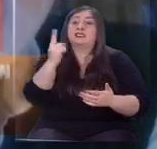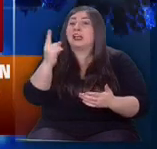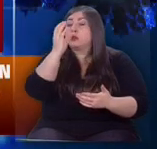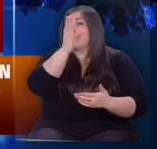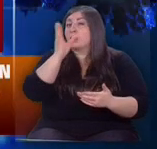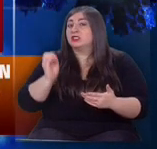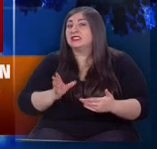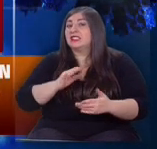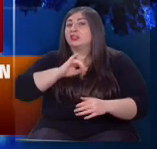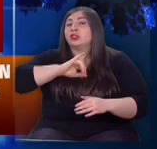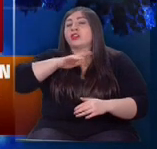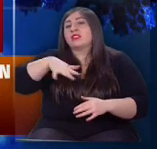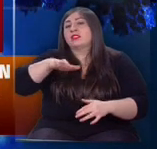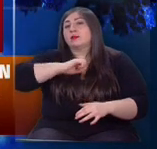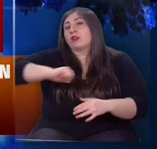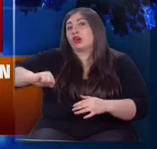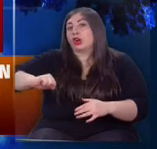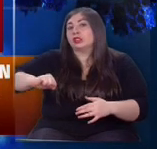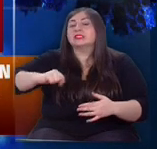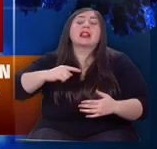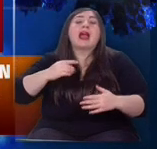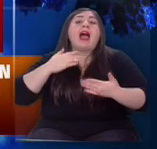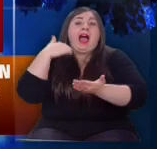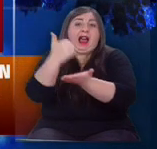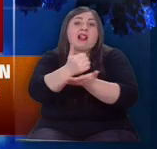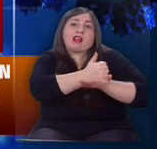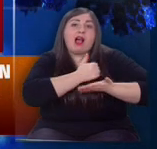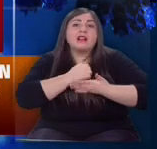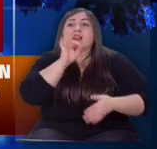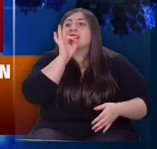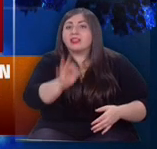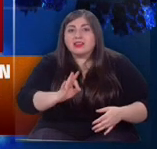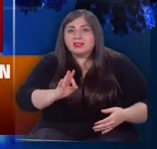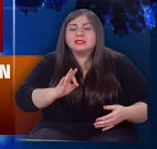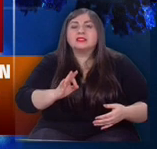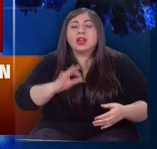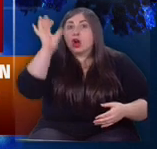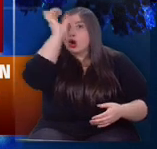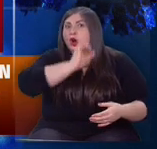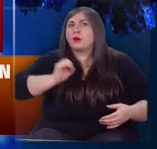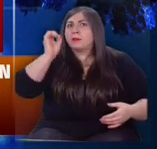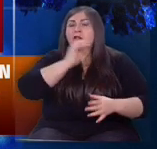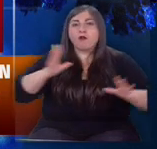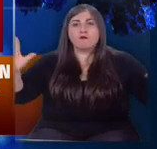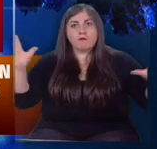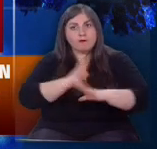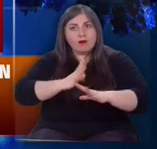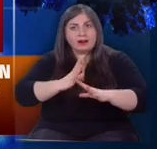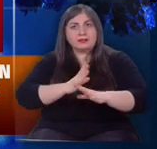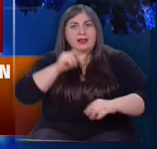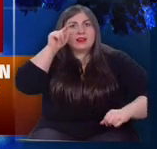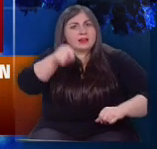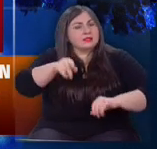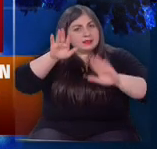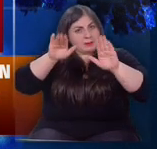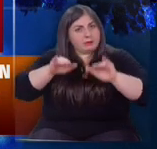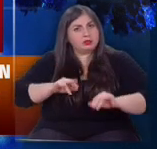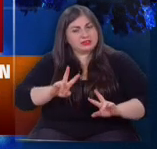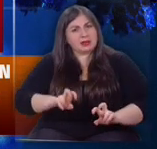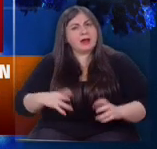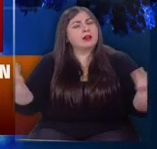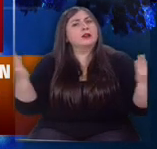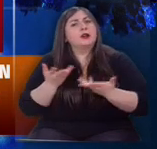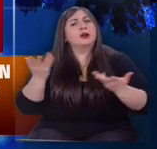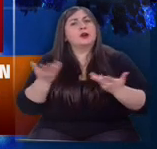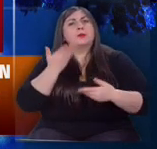81% a favor, 19% en contra, y vemos también que los alcaldes han ejercido una opinión bastante fuerte en esta misma materia. ¿Cómo